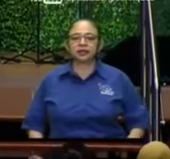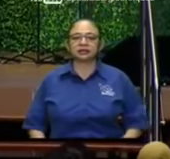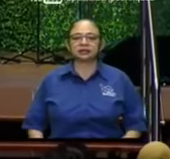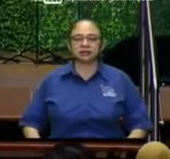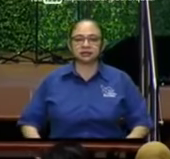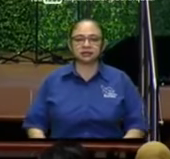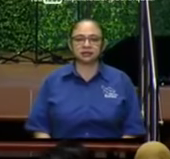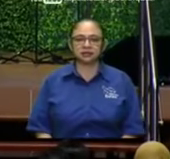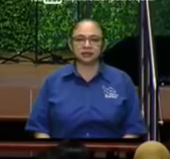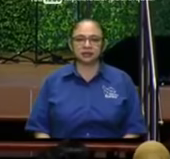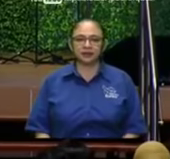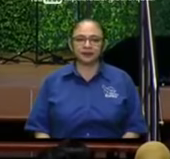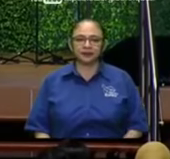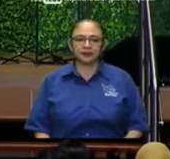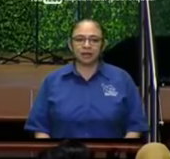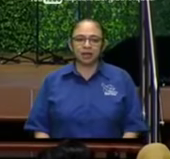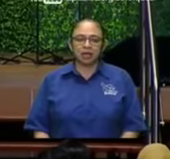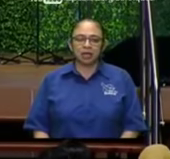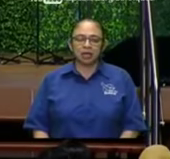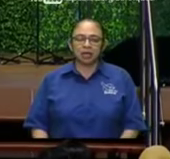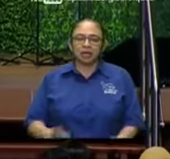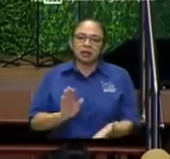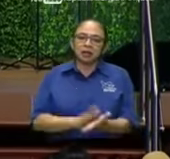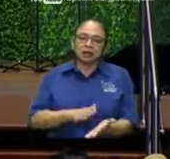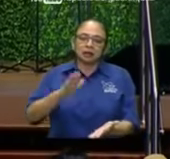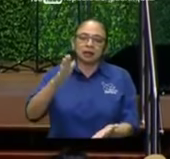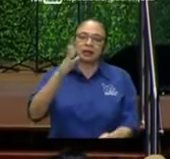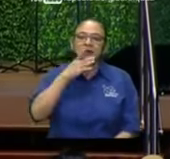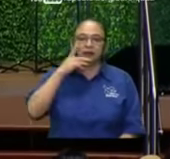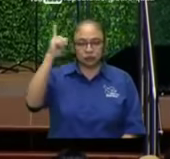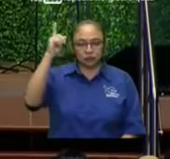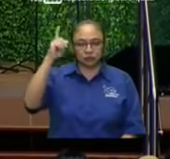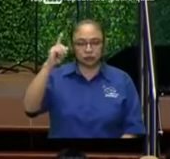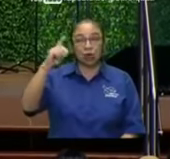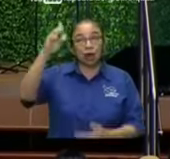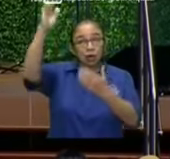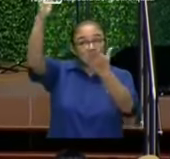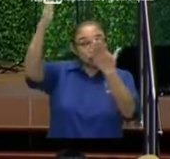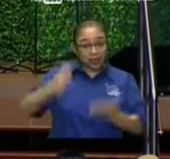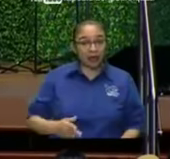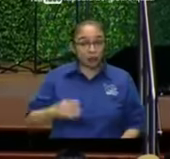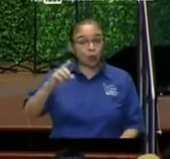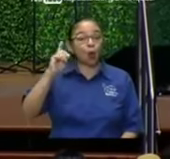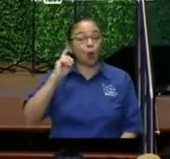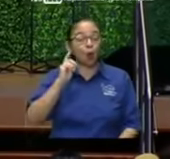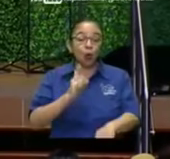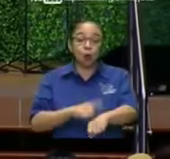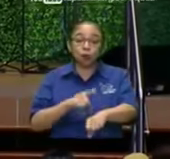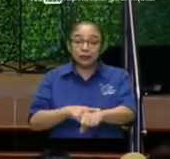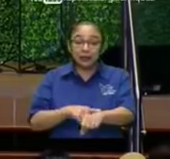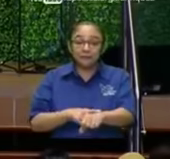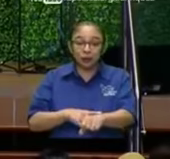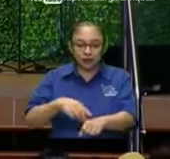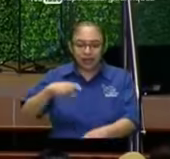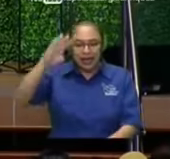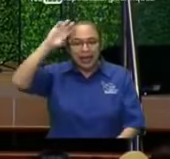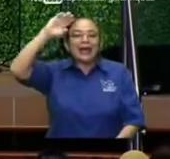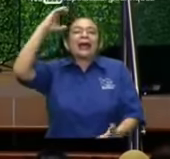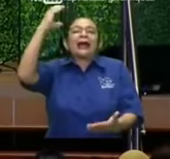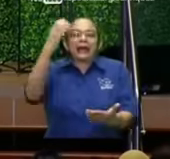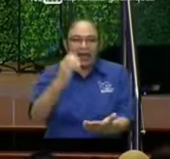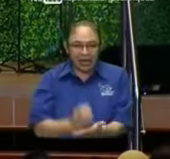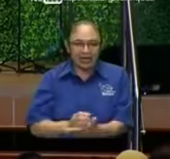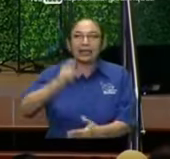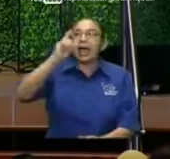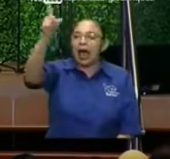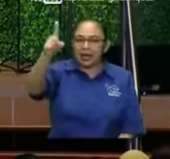Gloria a Dios, nos ha tocado el tiempo de caminar este año sobre una puerta, una dimensión que se